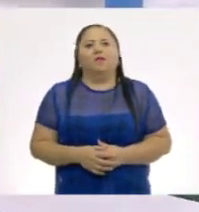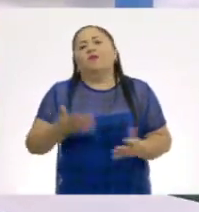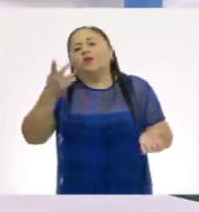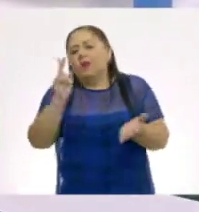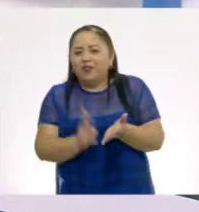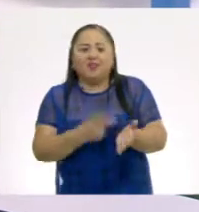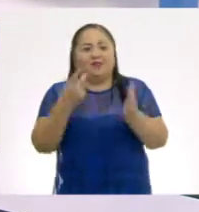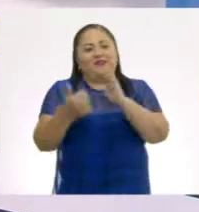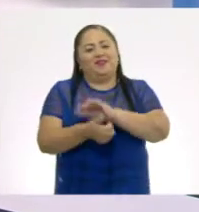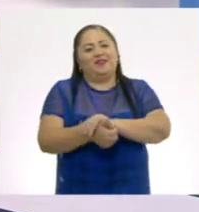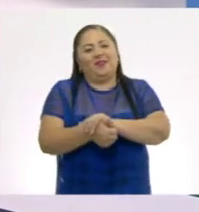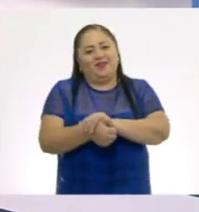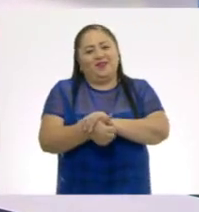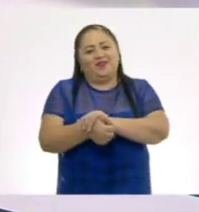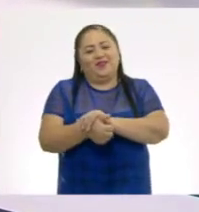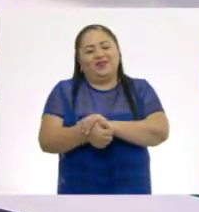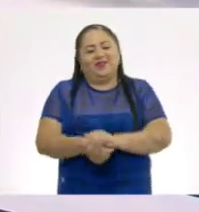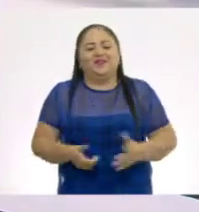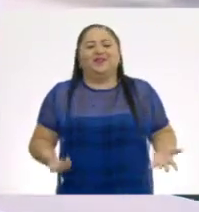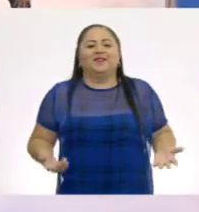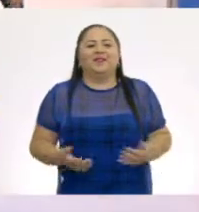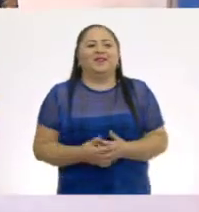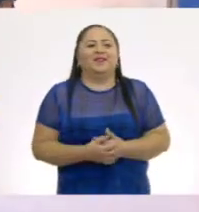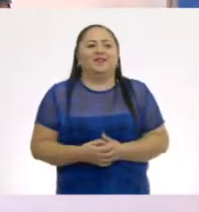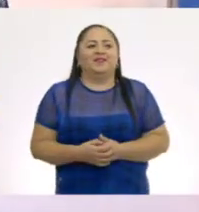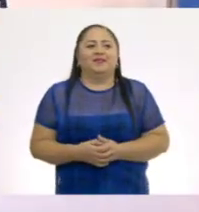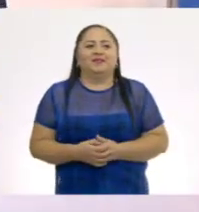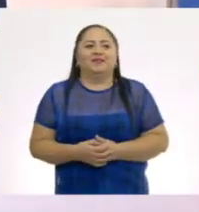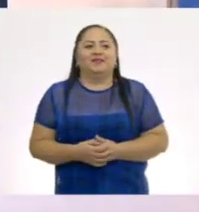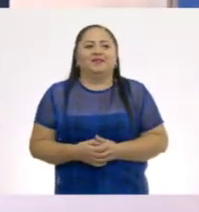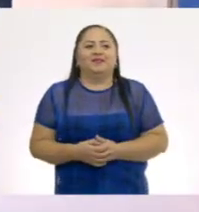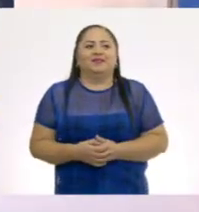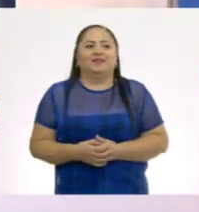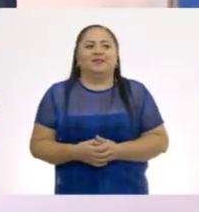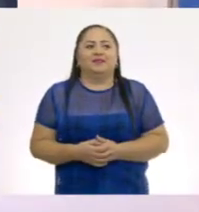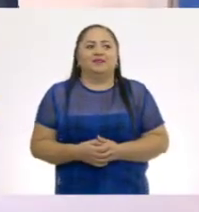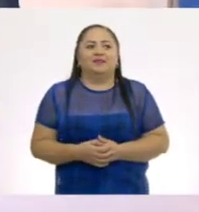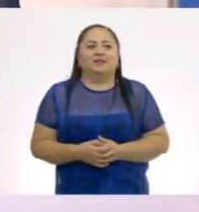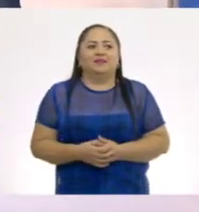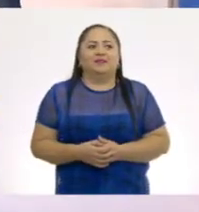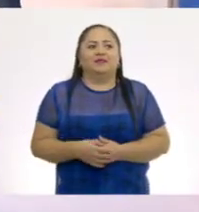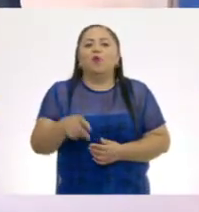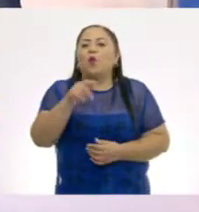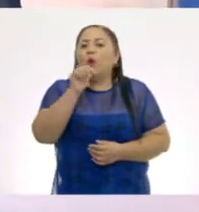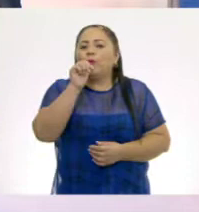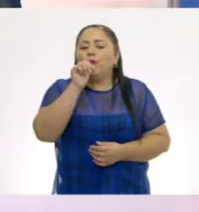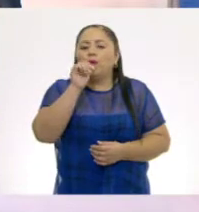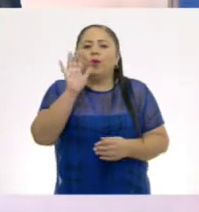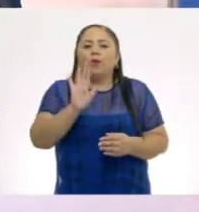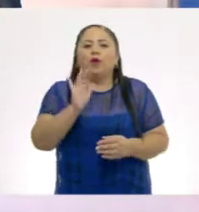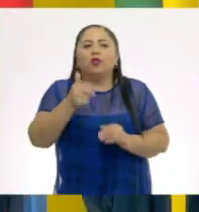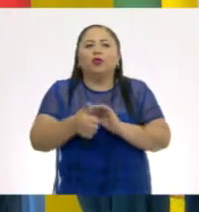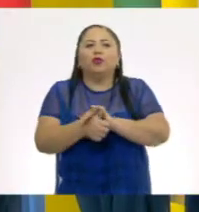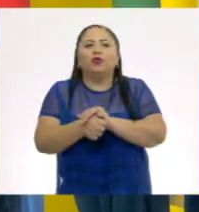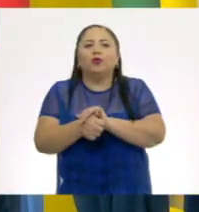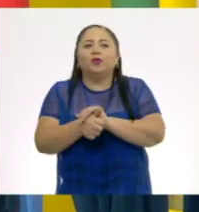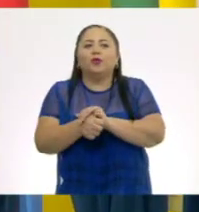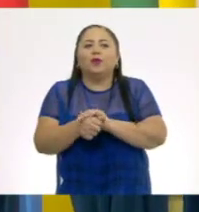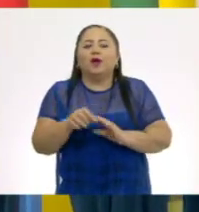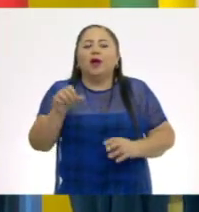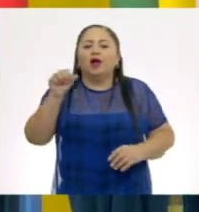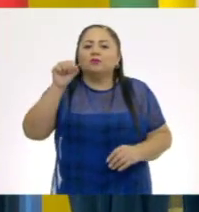¡Tortuga! Nos salió otra vez tortuga. Sí, ahora una tortuga. Bueno, ahora será comiendo como tortuga.